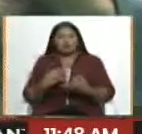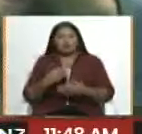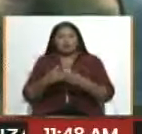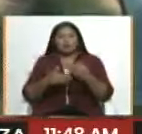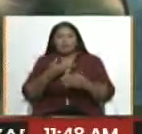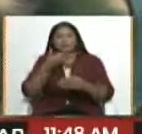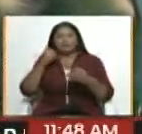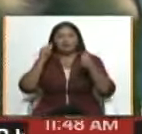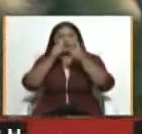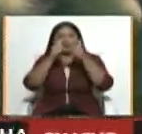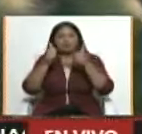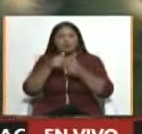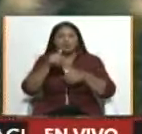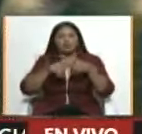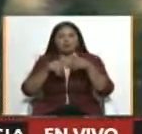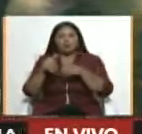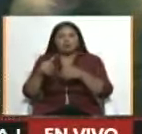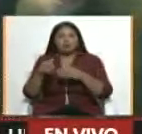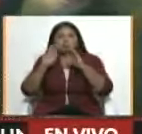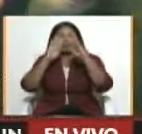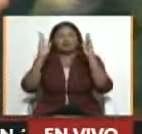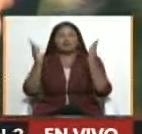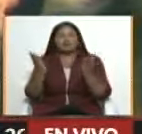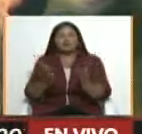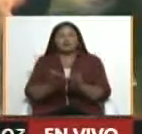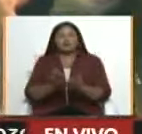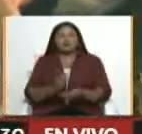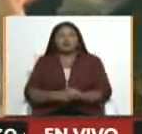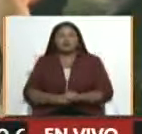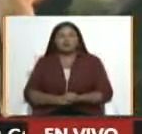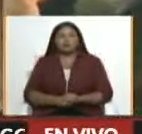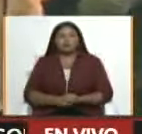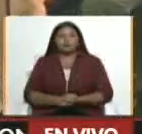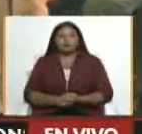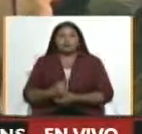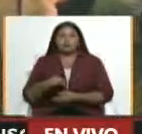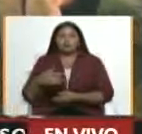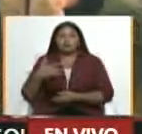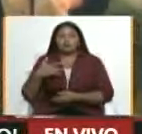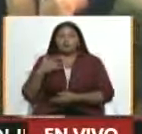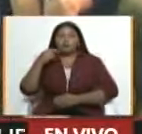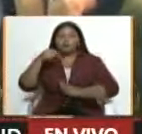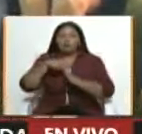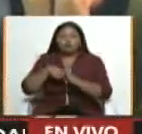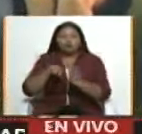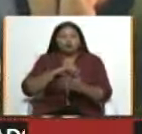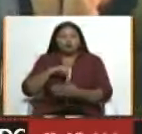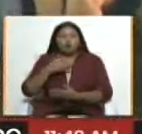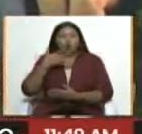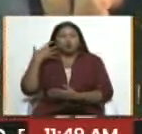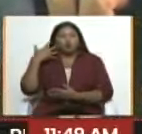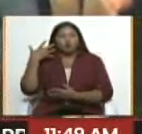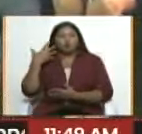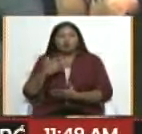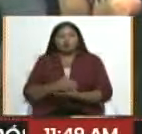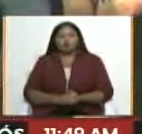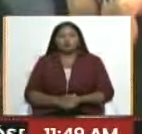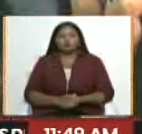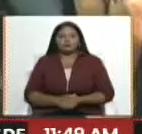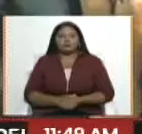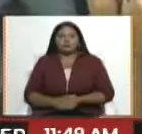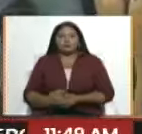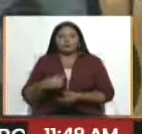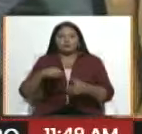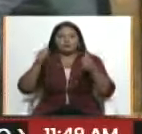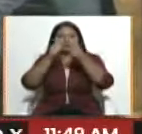mejor sistema electoral del mundo. Nos sentimos profundamente orgullosos de nuestro